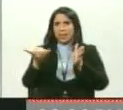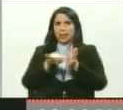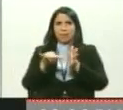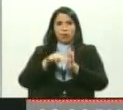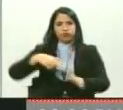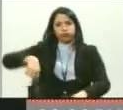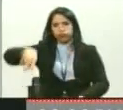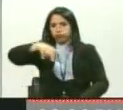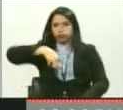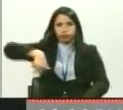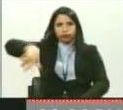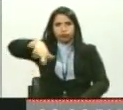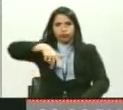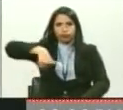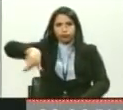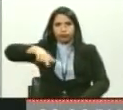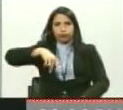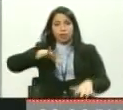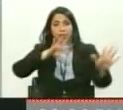vueltitas.